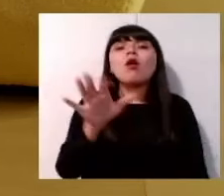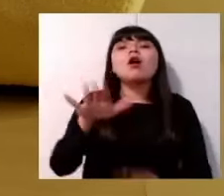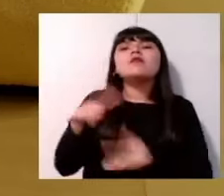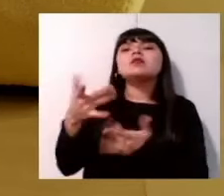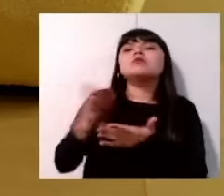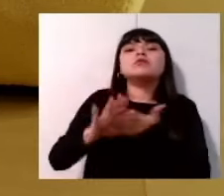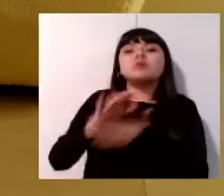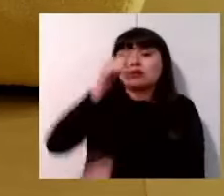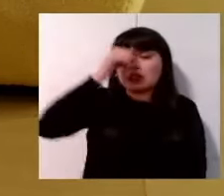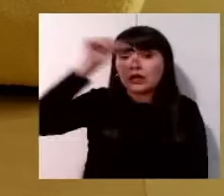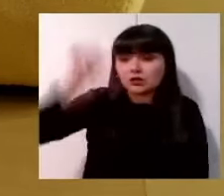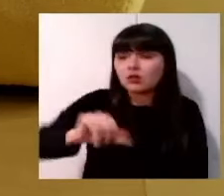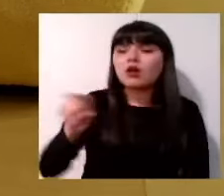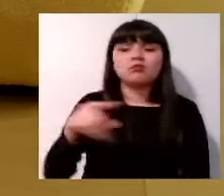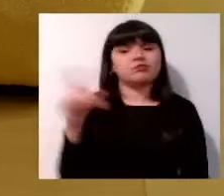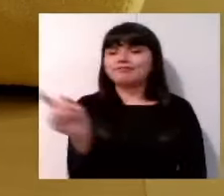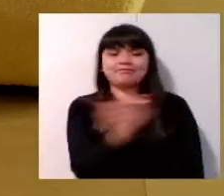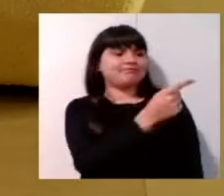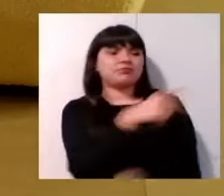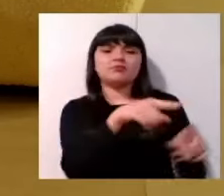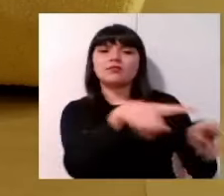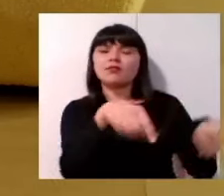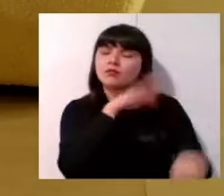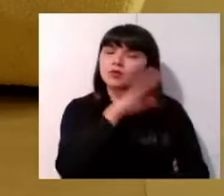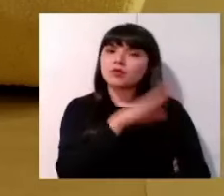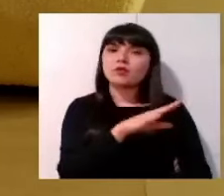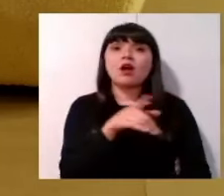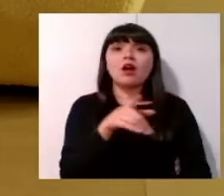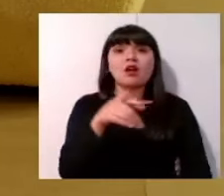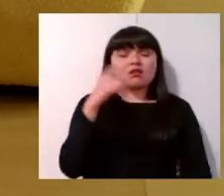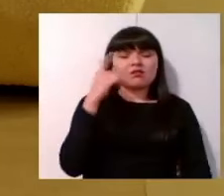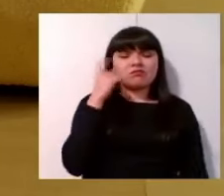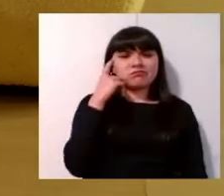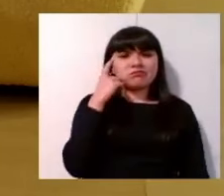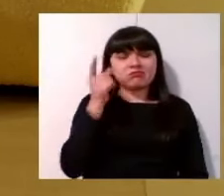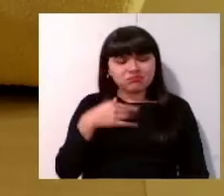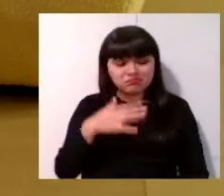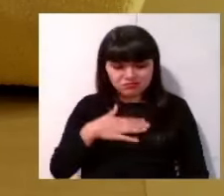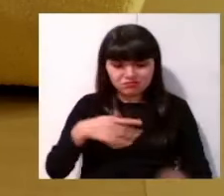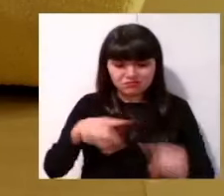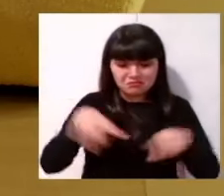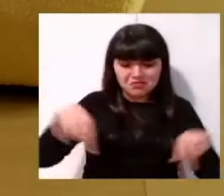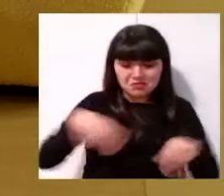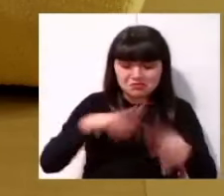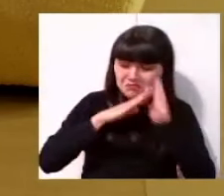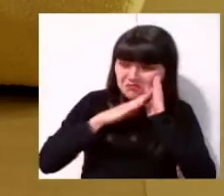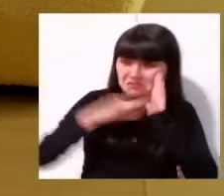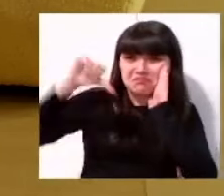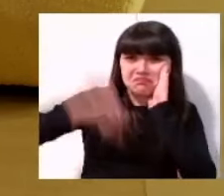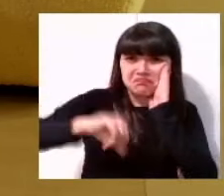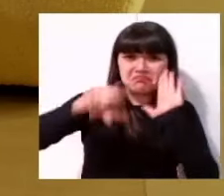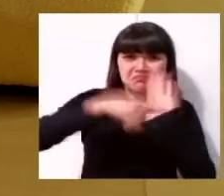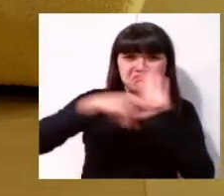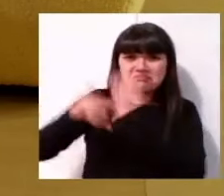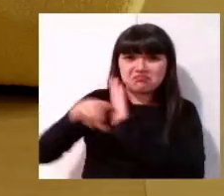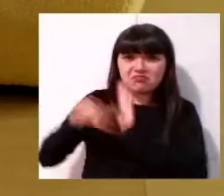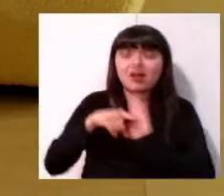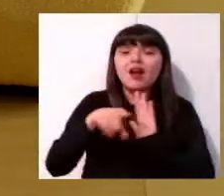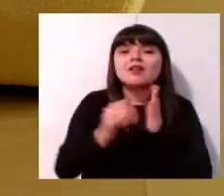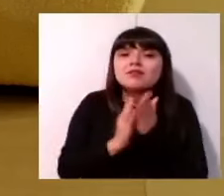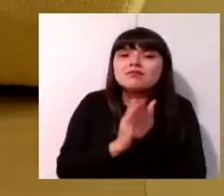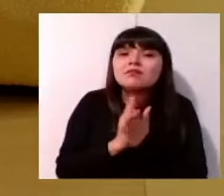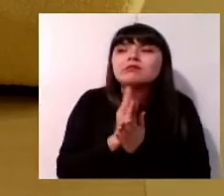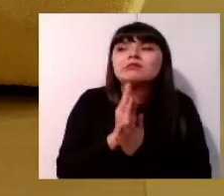pieza, qué sé yo, también asocian la pieza con algo malo. Y ahí también empiezan los miedos al dormir. Y es súper